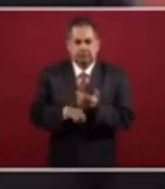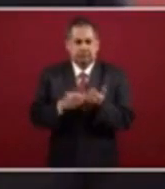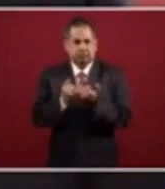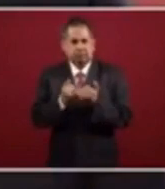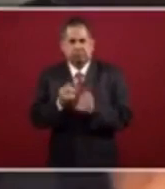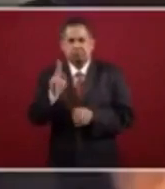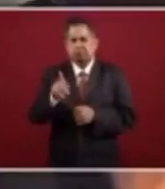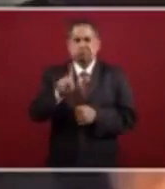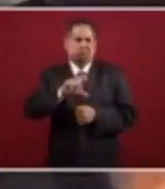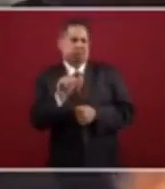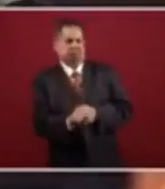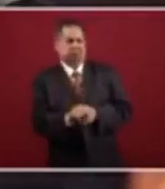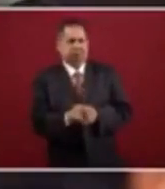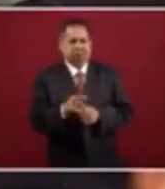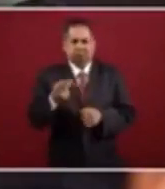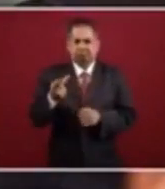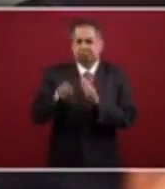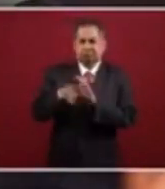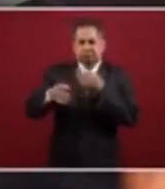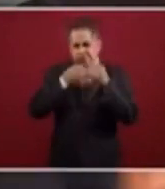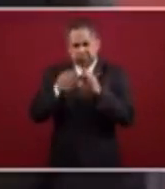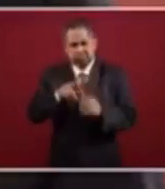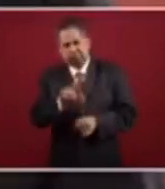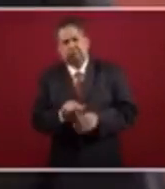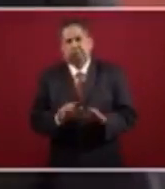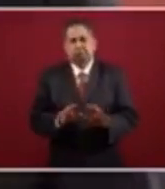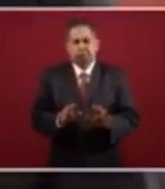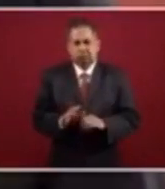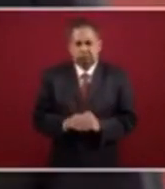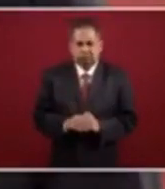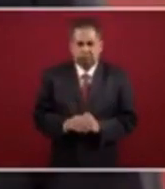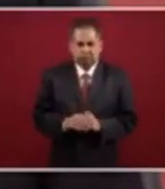igualar, ¿no?, a los periodistas con